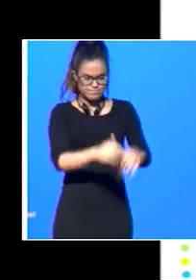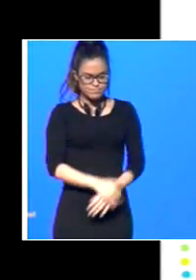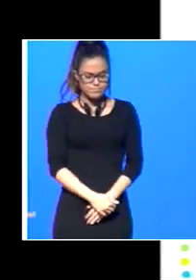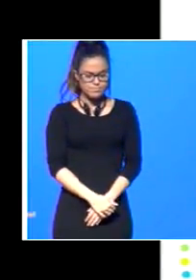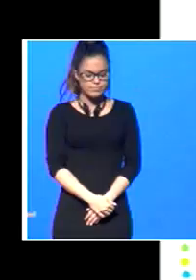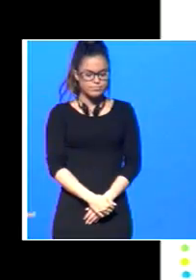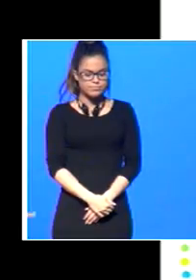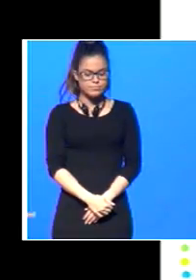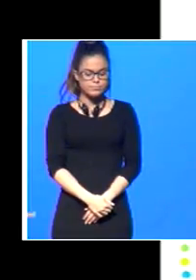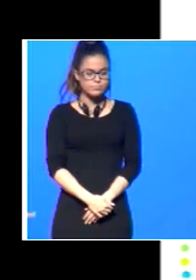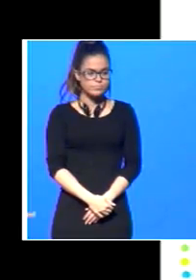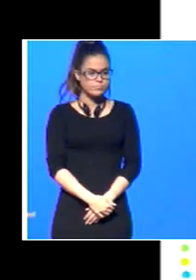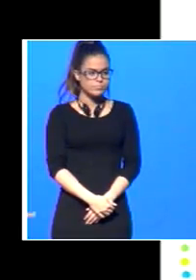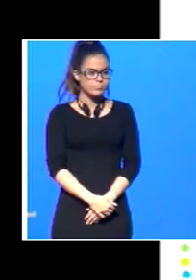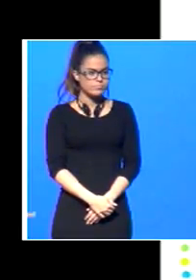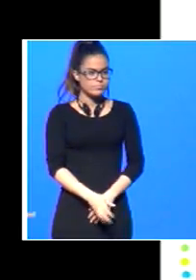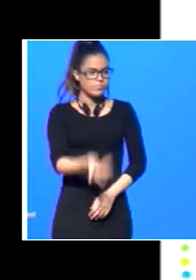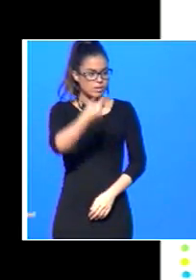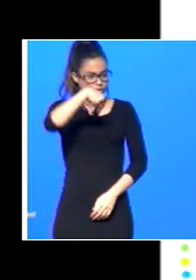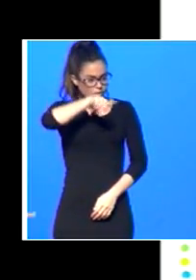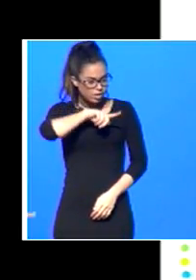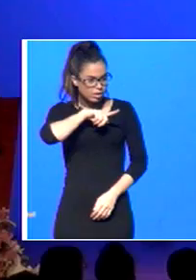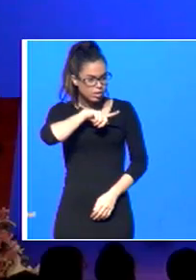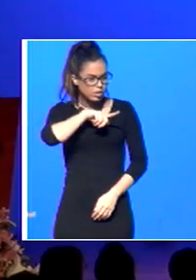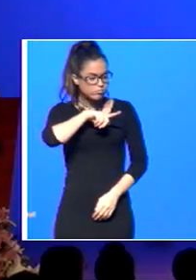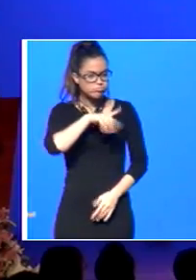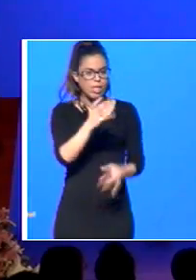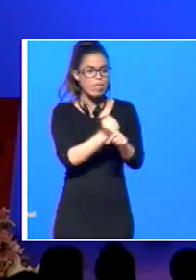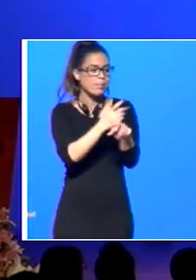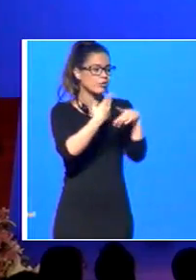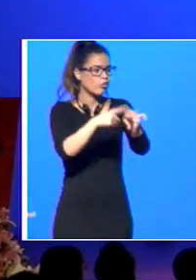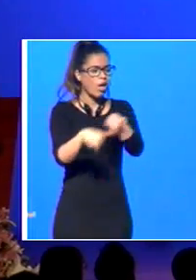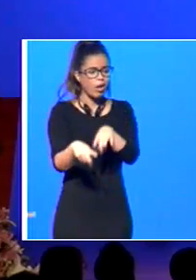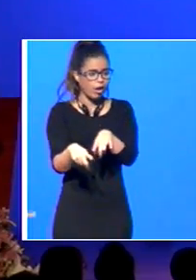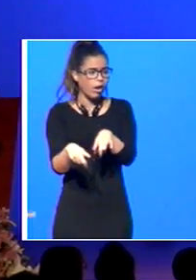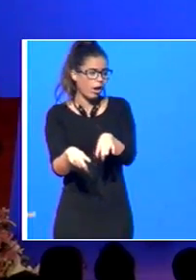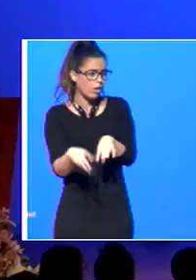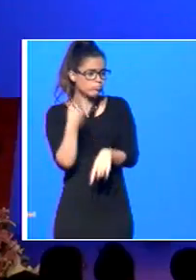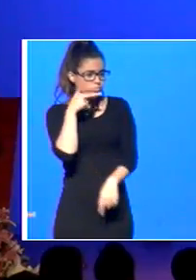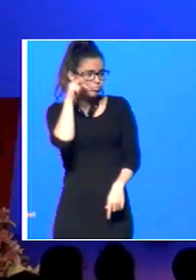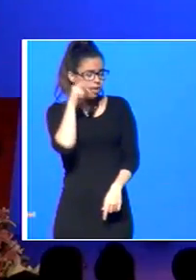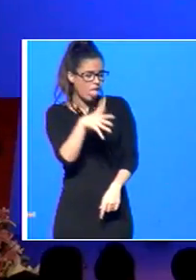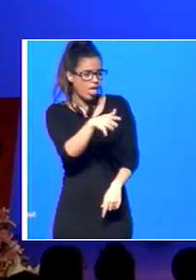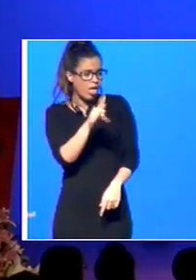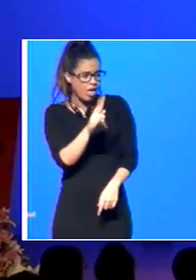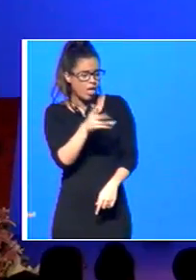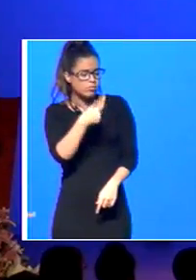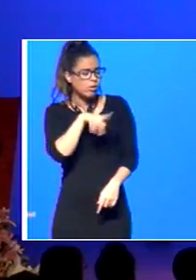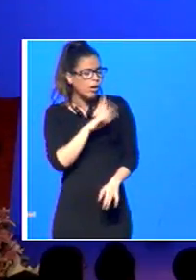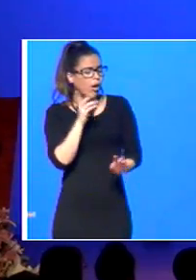Haiek lando egin dituzte hainbat egoeratan eta haien gandik jasoko dugu